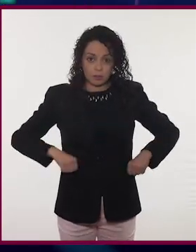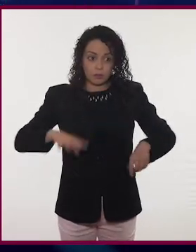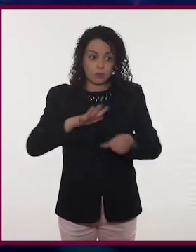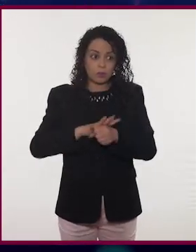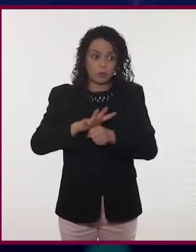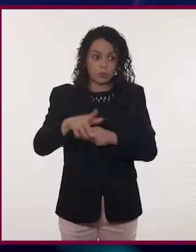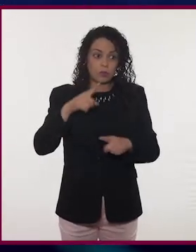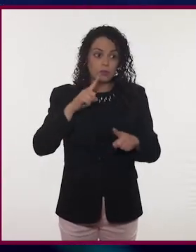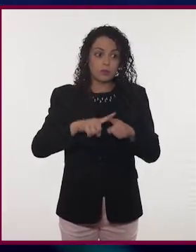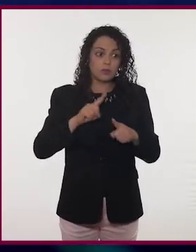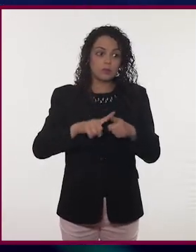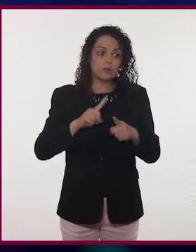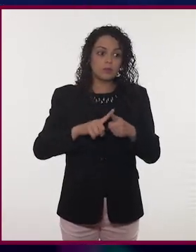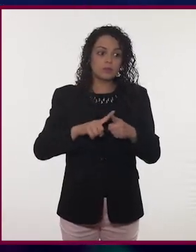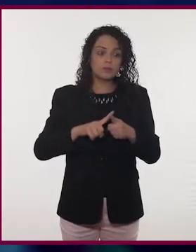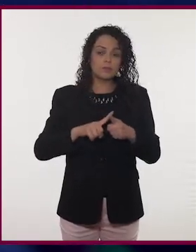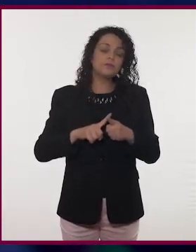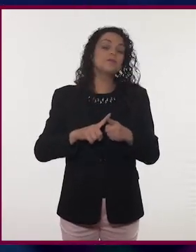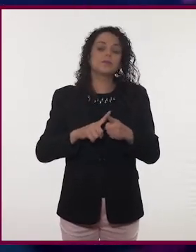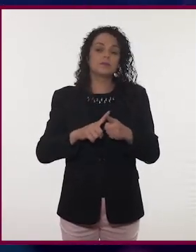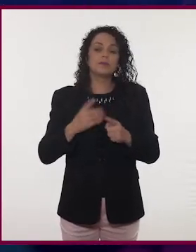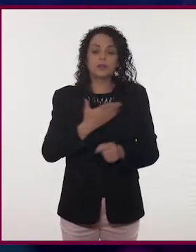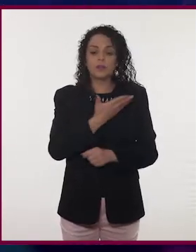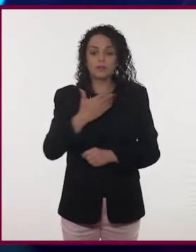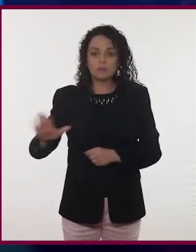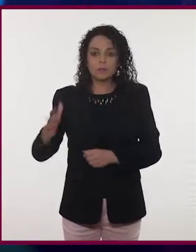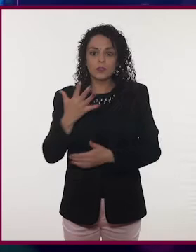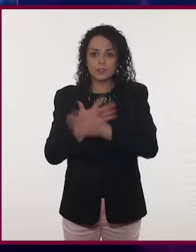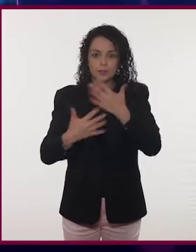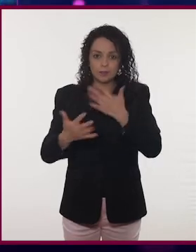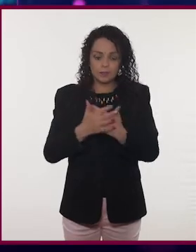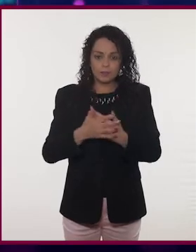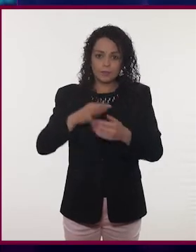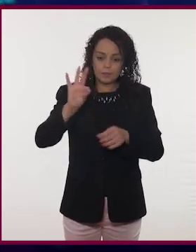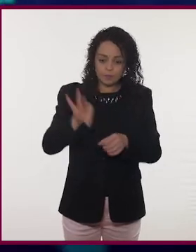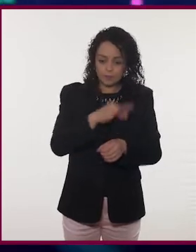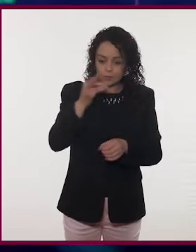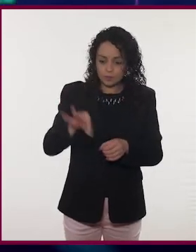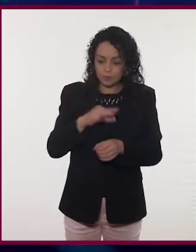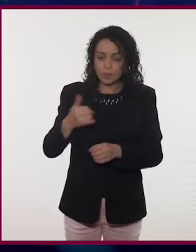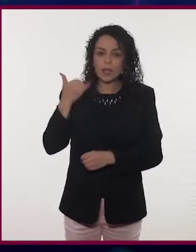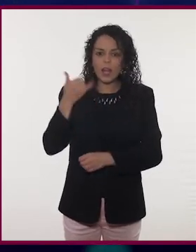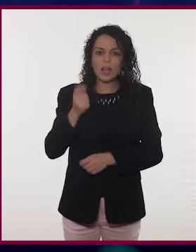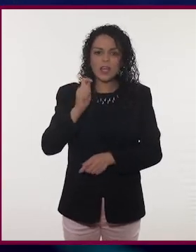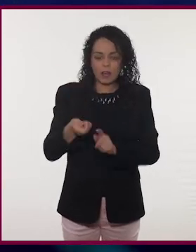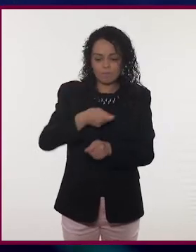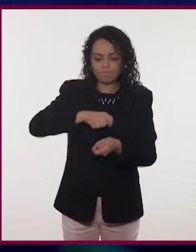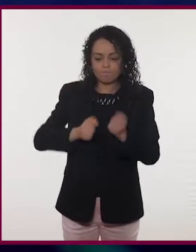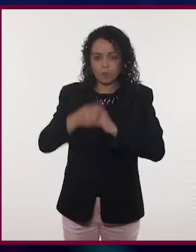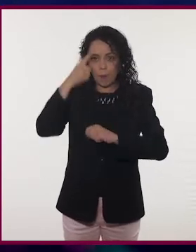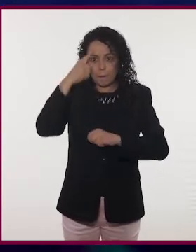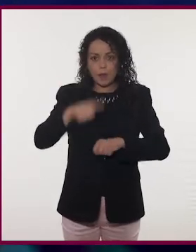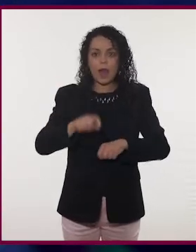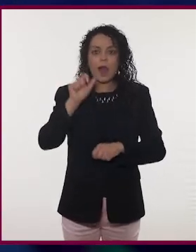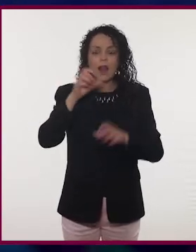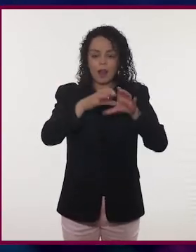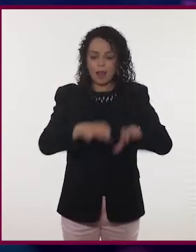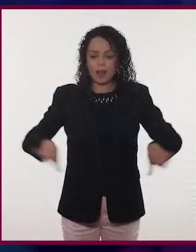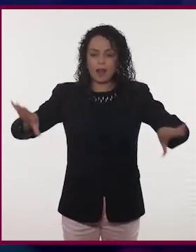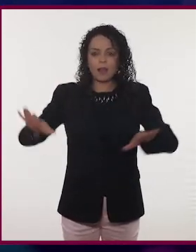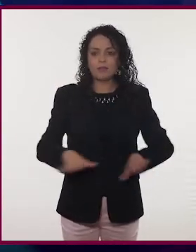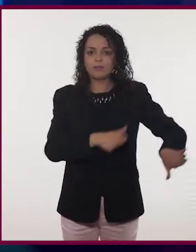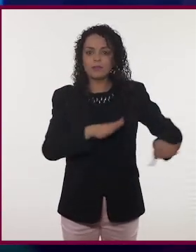la tortilla hecha a mano, el bordado y el urdido de hamacas. Los jóvenes en este caso